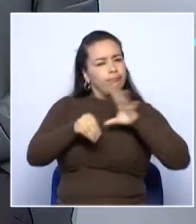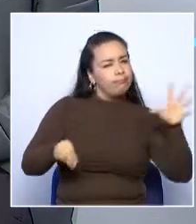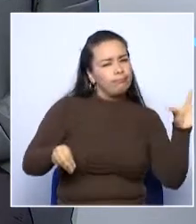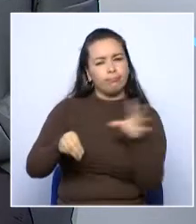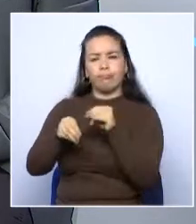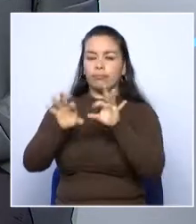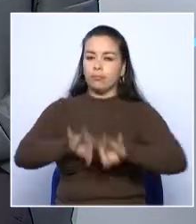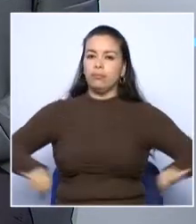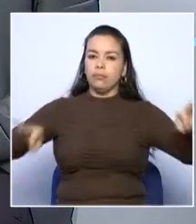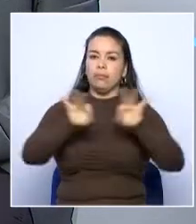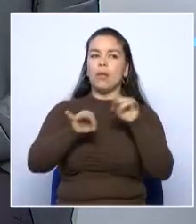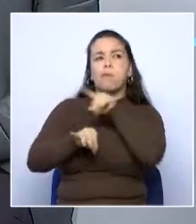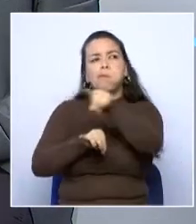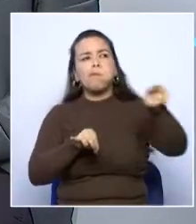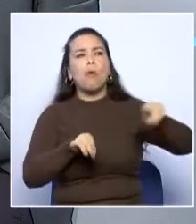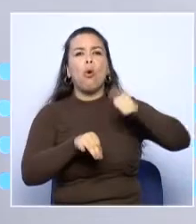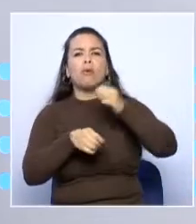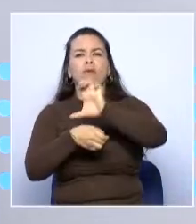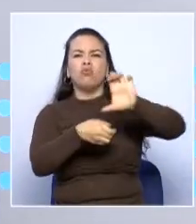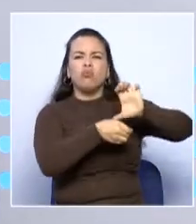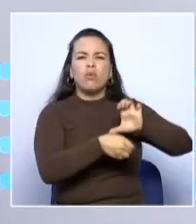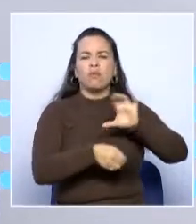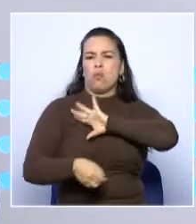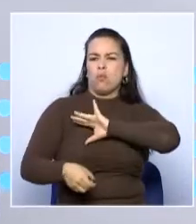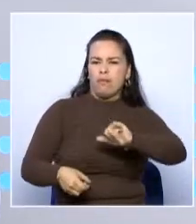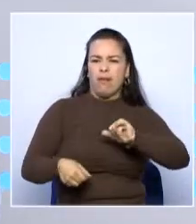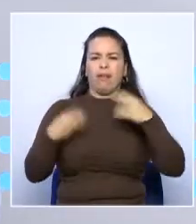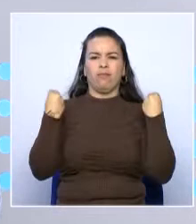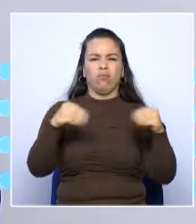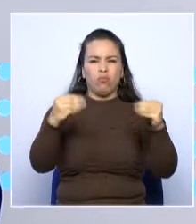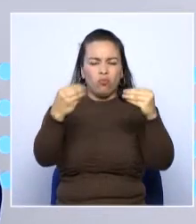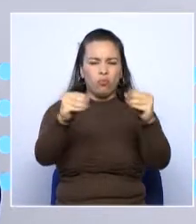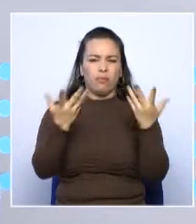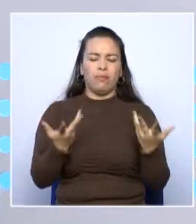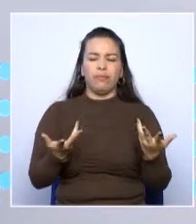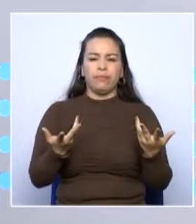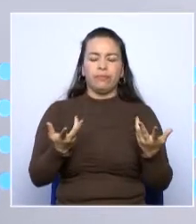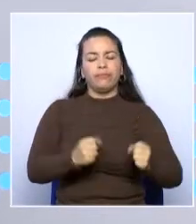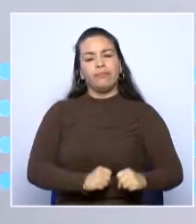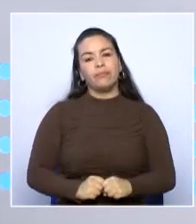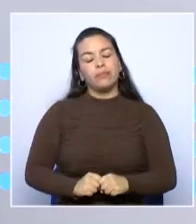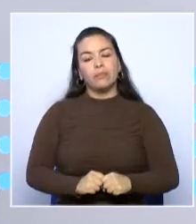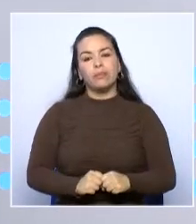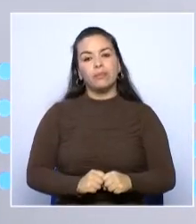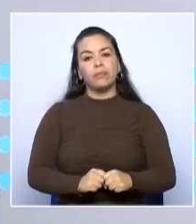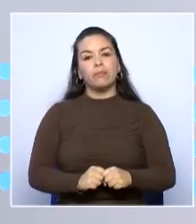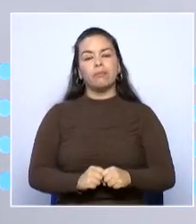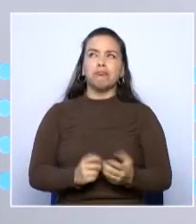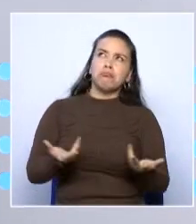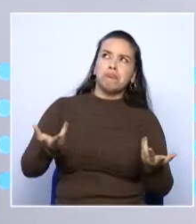que están en otras ciudades como Cali, como Tuluá, como